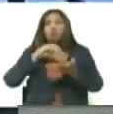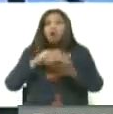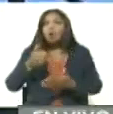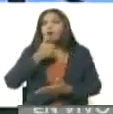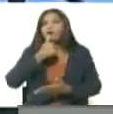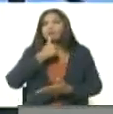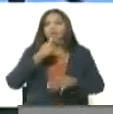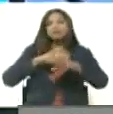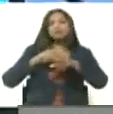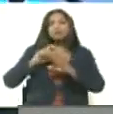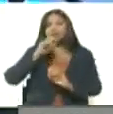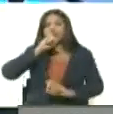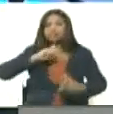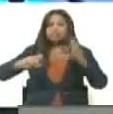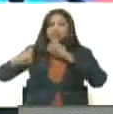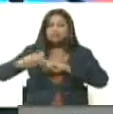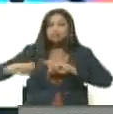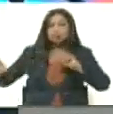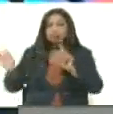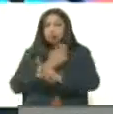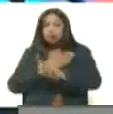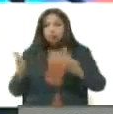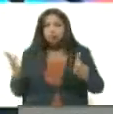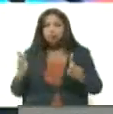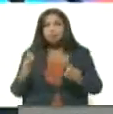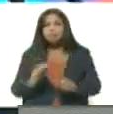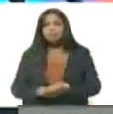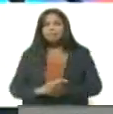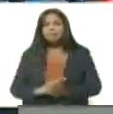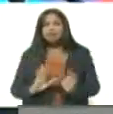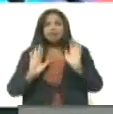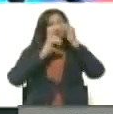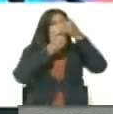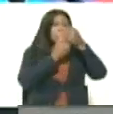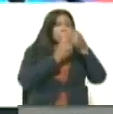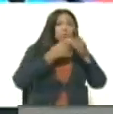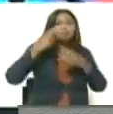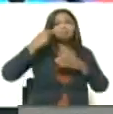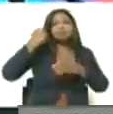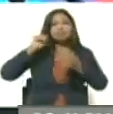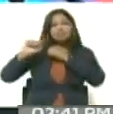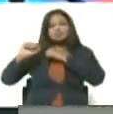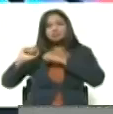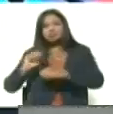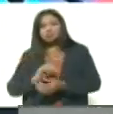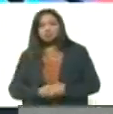odio, de la violencia, del secuestro, del racismo.